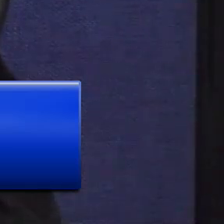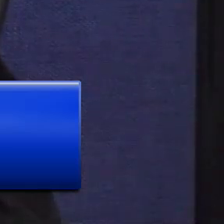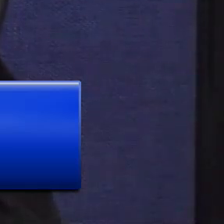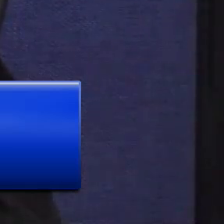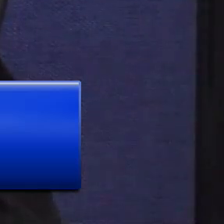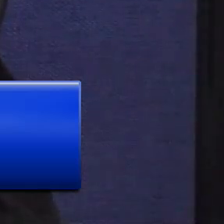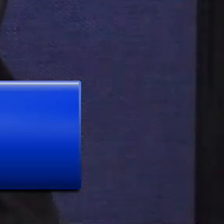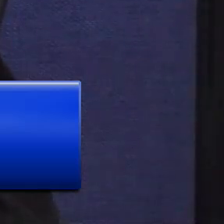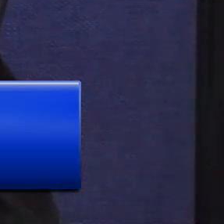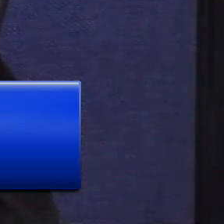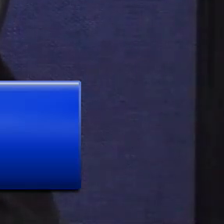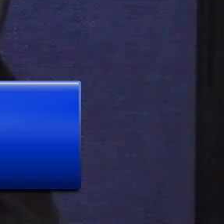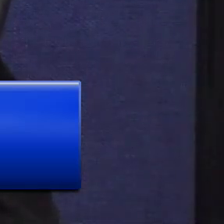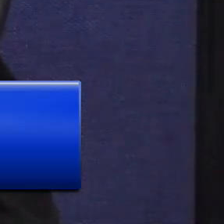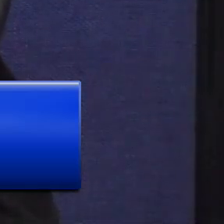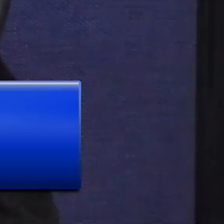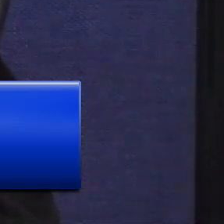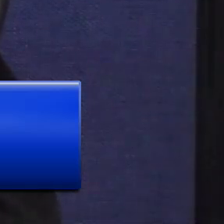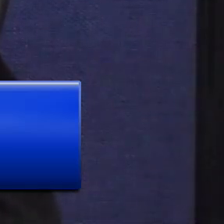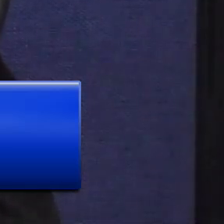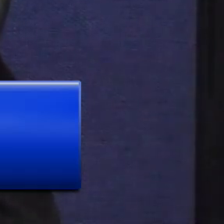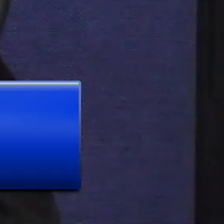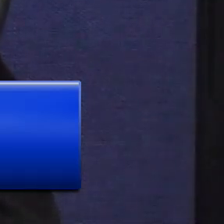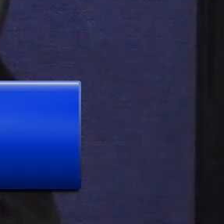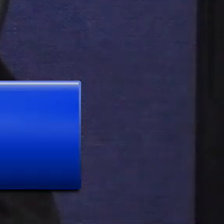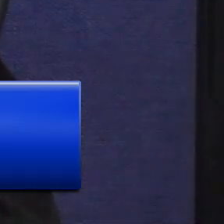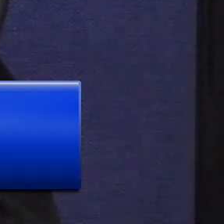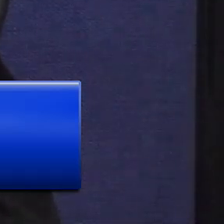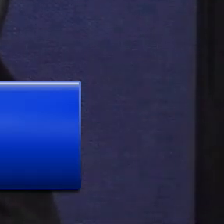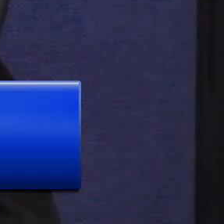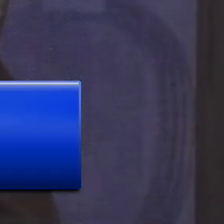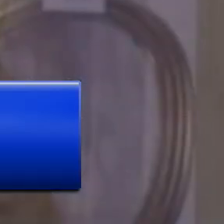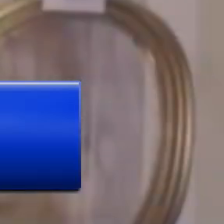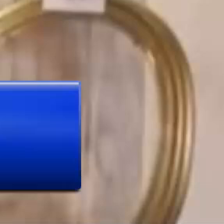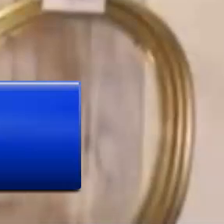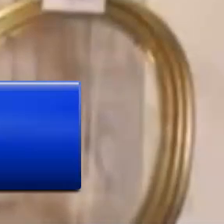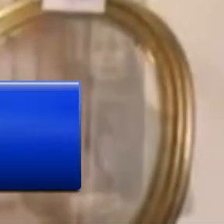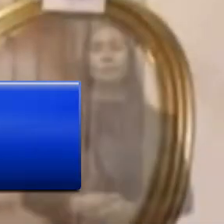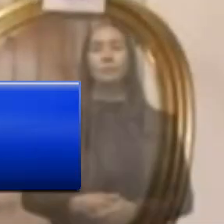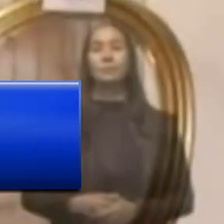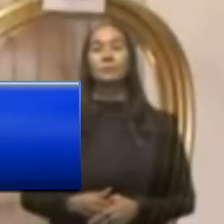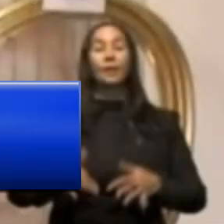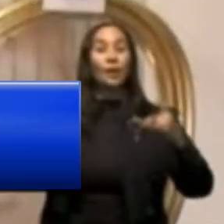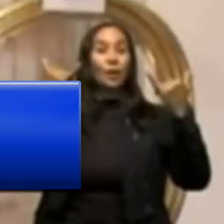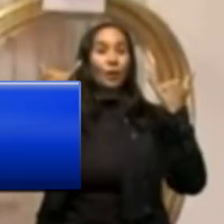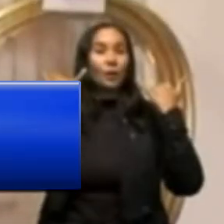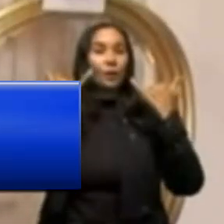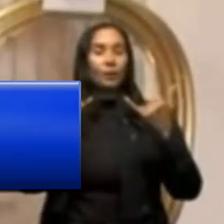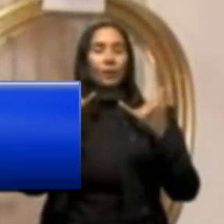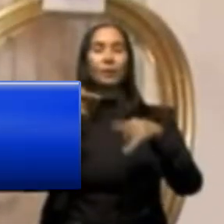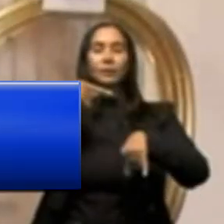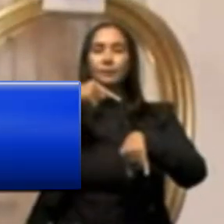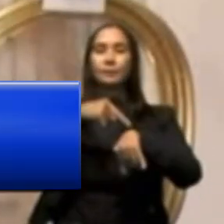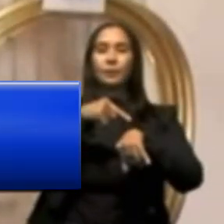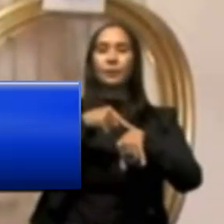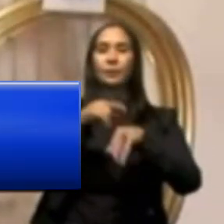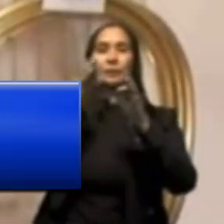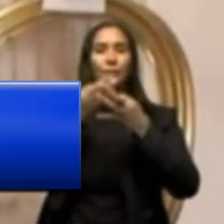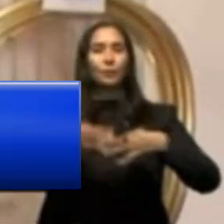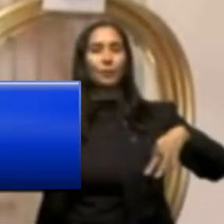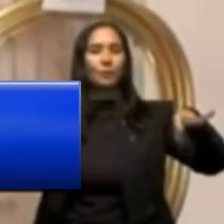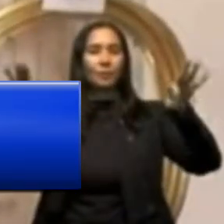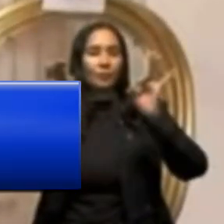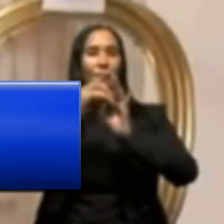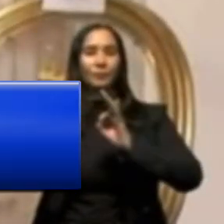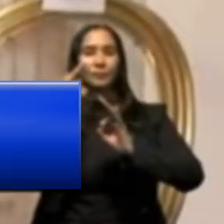los Estados Unidos bautizado como de cielo abierto hoy es un momento singularmente